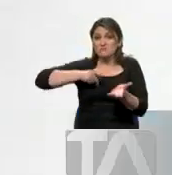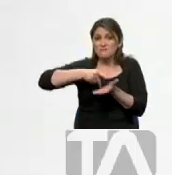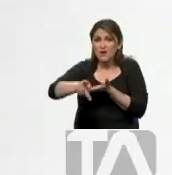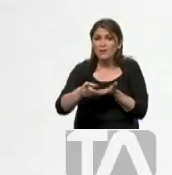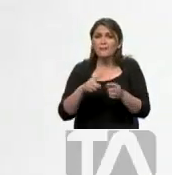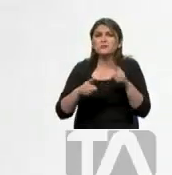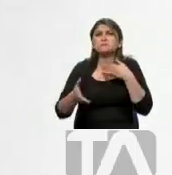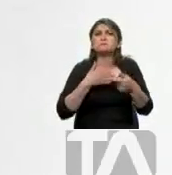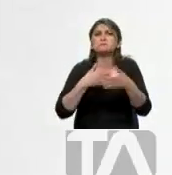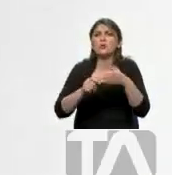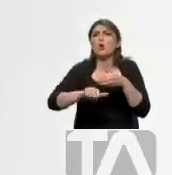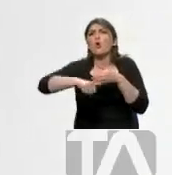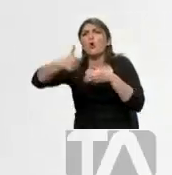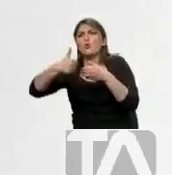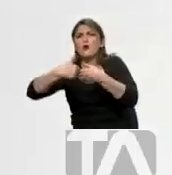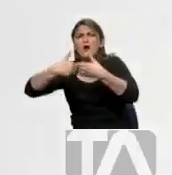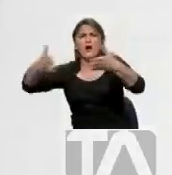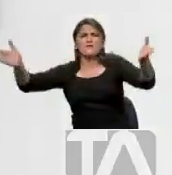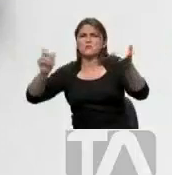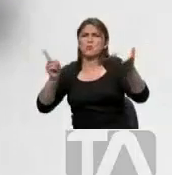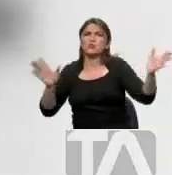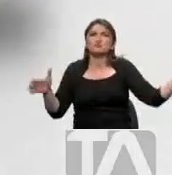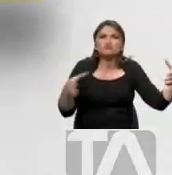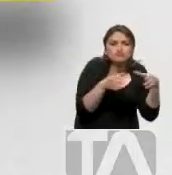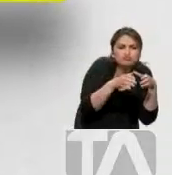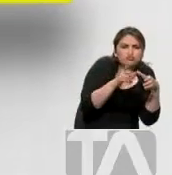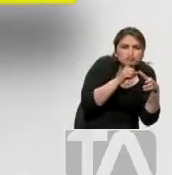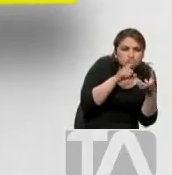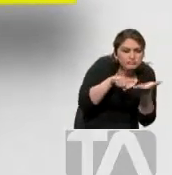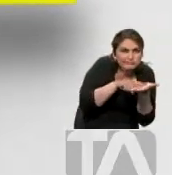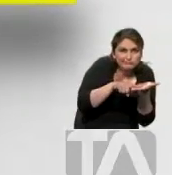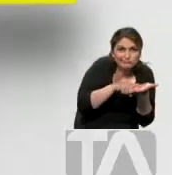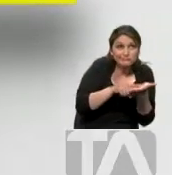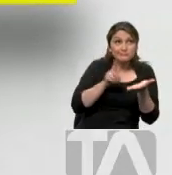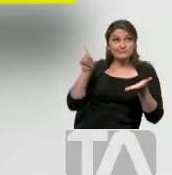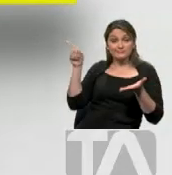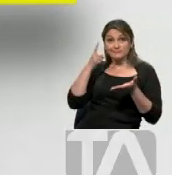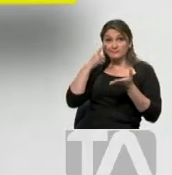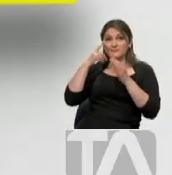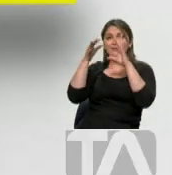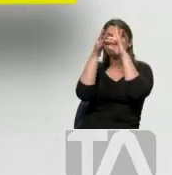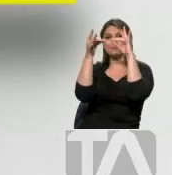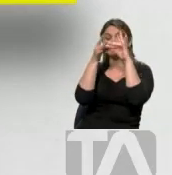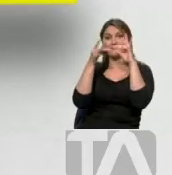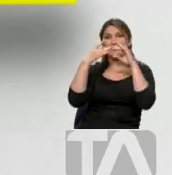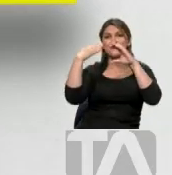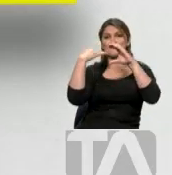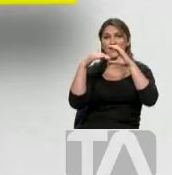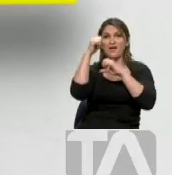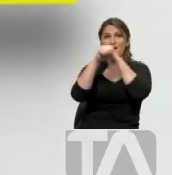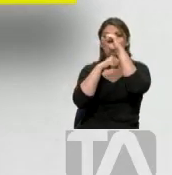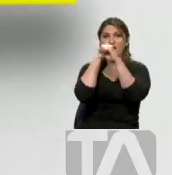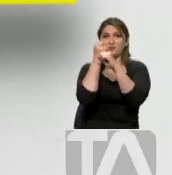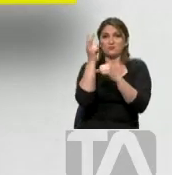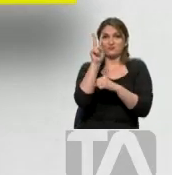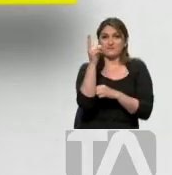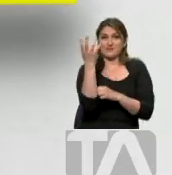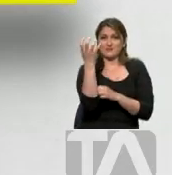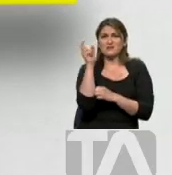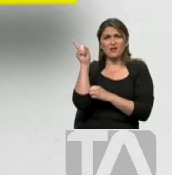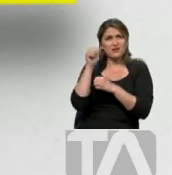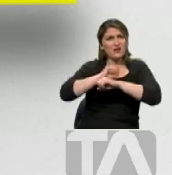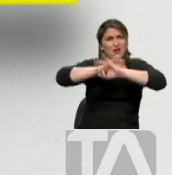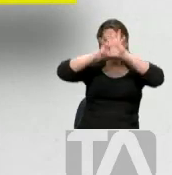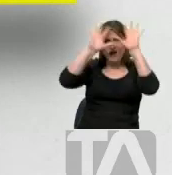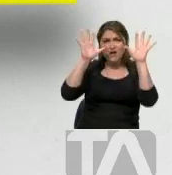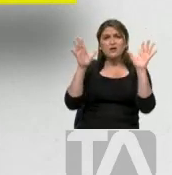reflejan otros correos, como este de febrero del 2015. Laura Terán reporta la agenda de Pamela Martínez y en ella